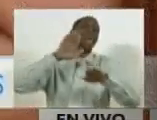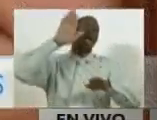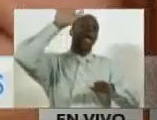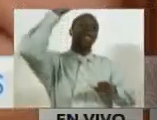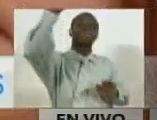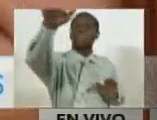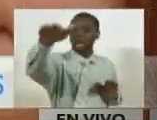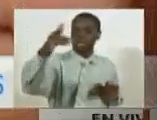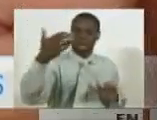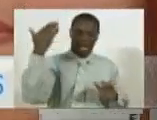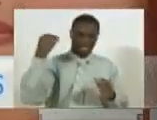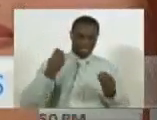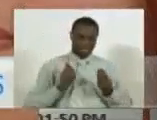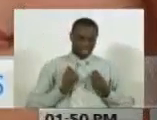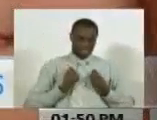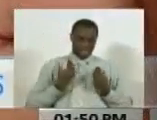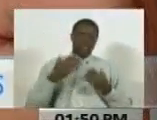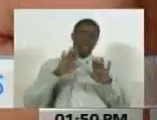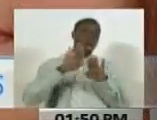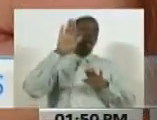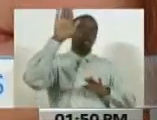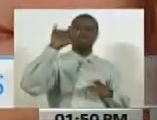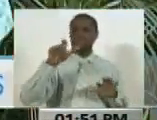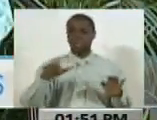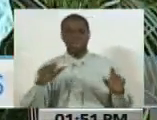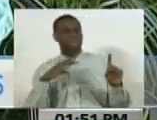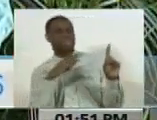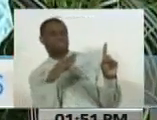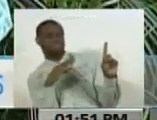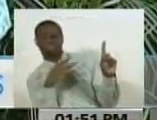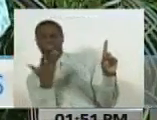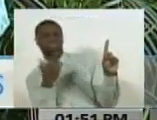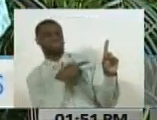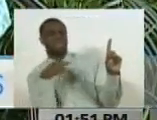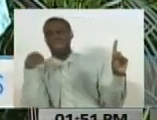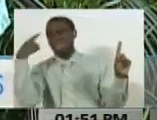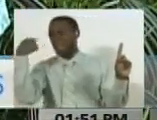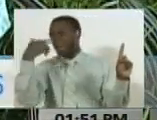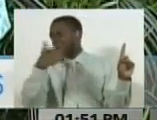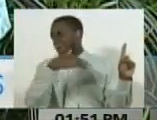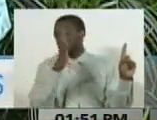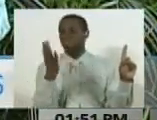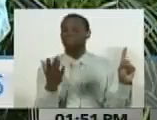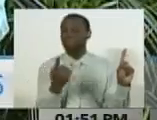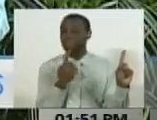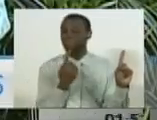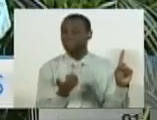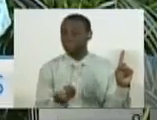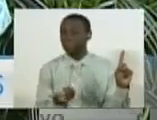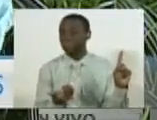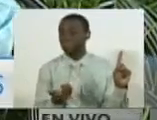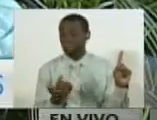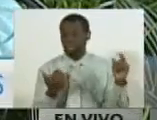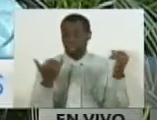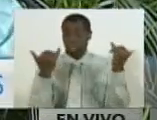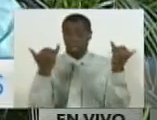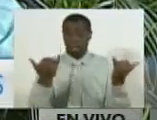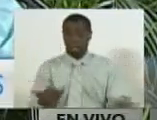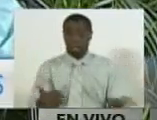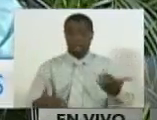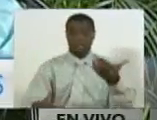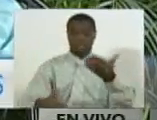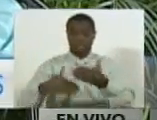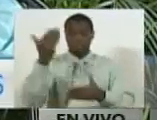gran incomprendido de su tiempo, lo llamaban el loco. Y todavía en este tiempo